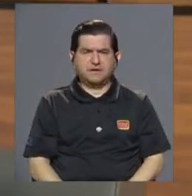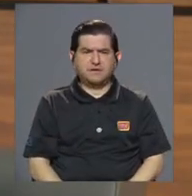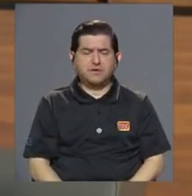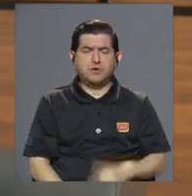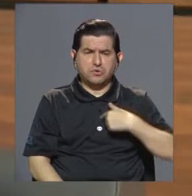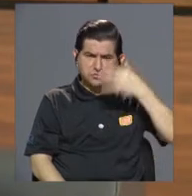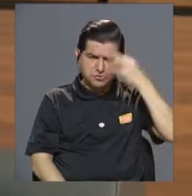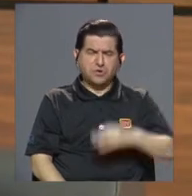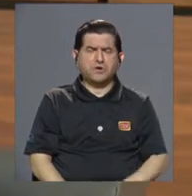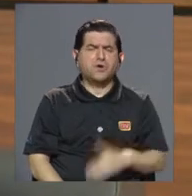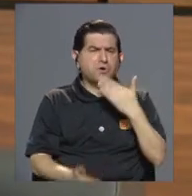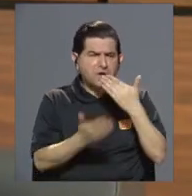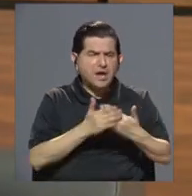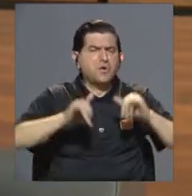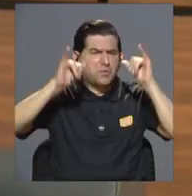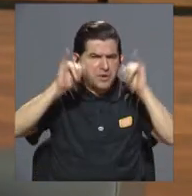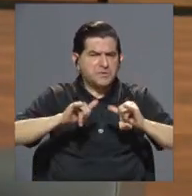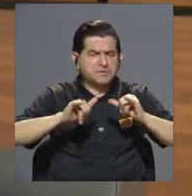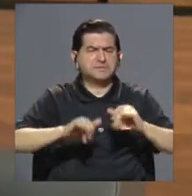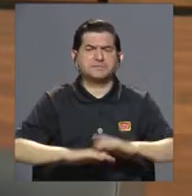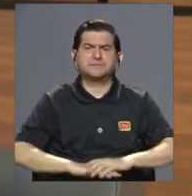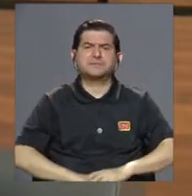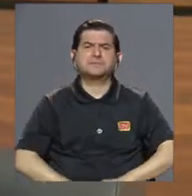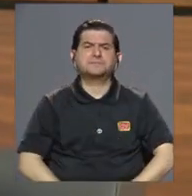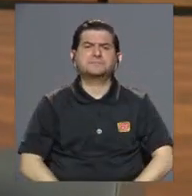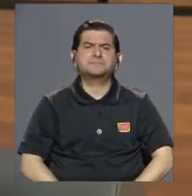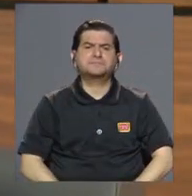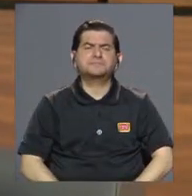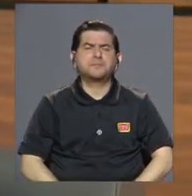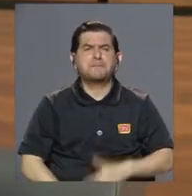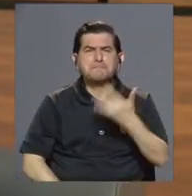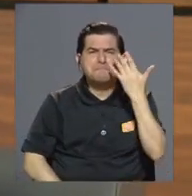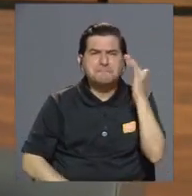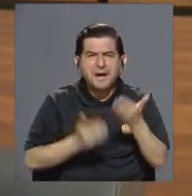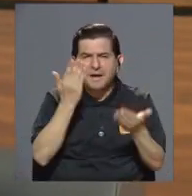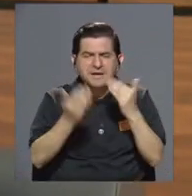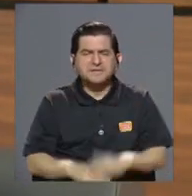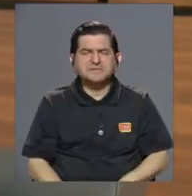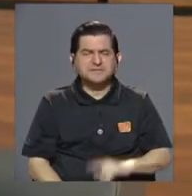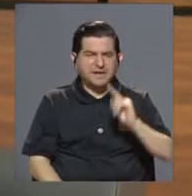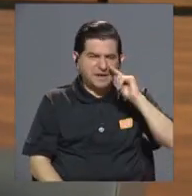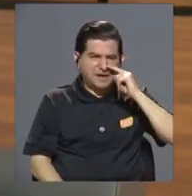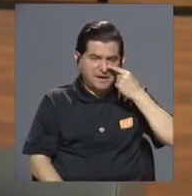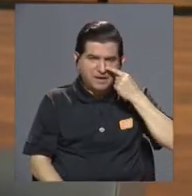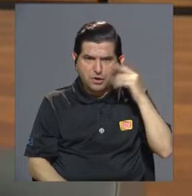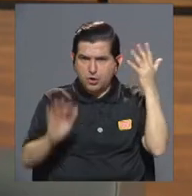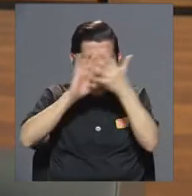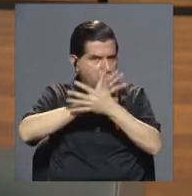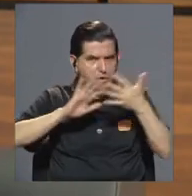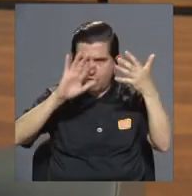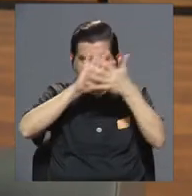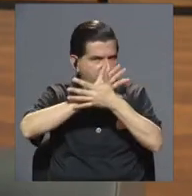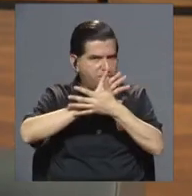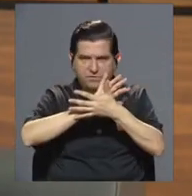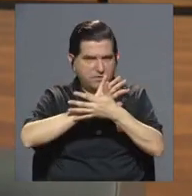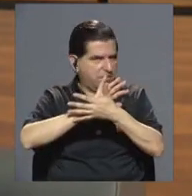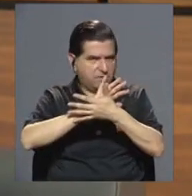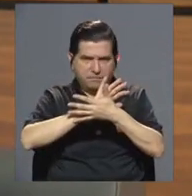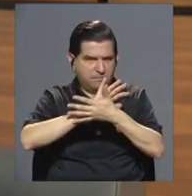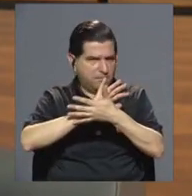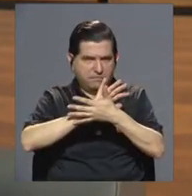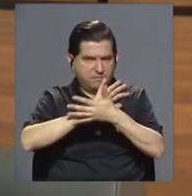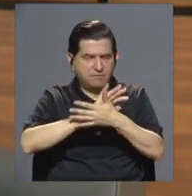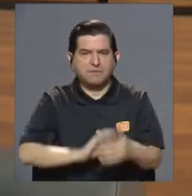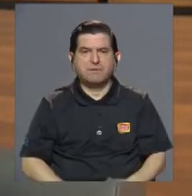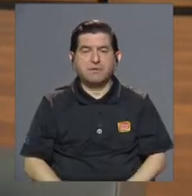bien va a prevalecer. Vea, esto puede parecer un poco aburrido, pero no se confunda. Digamos,